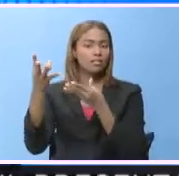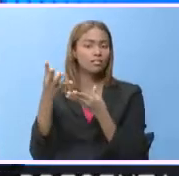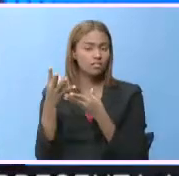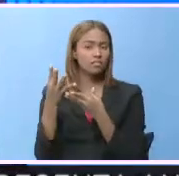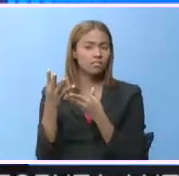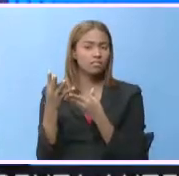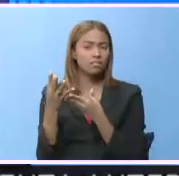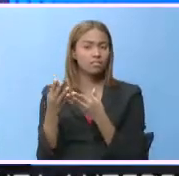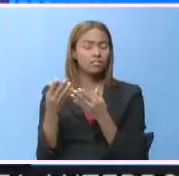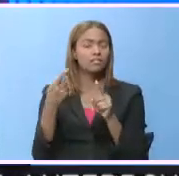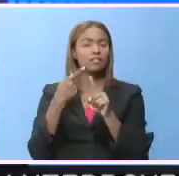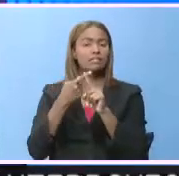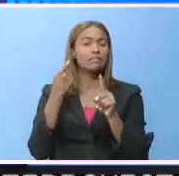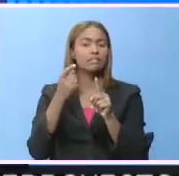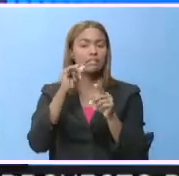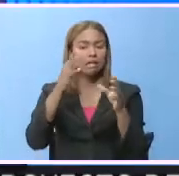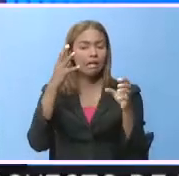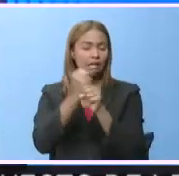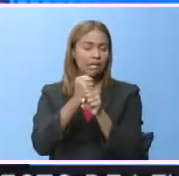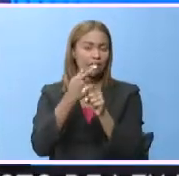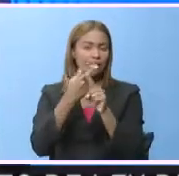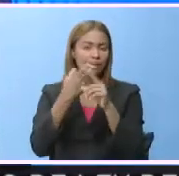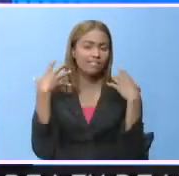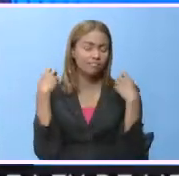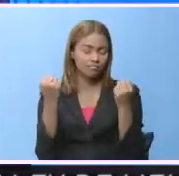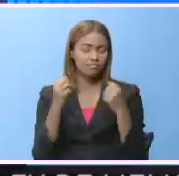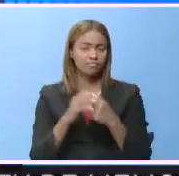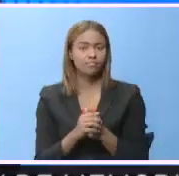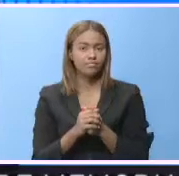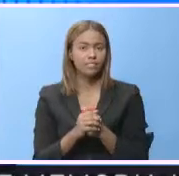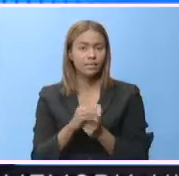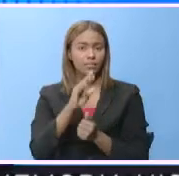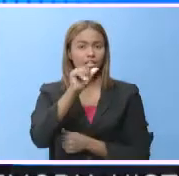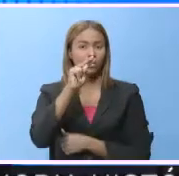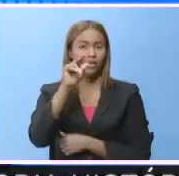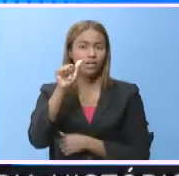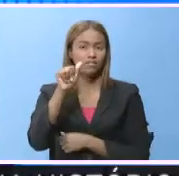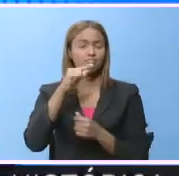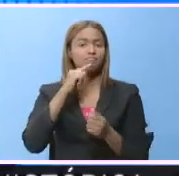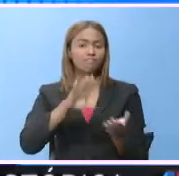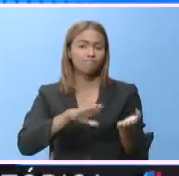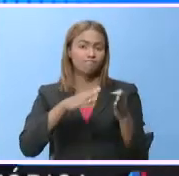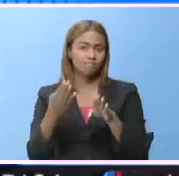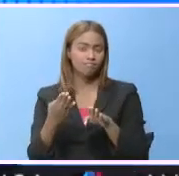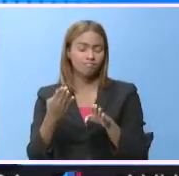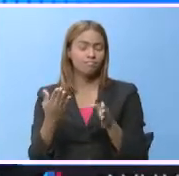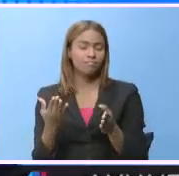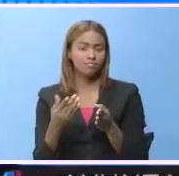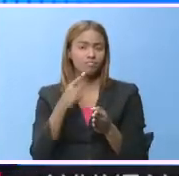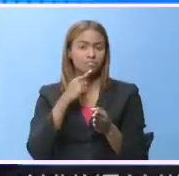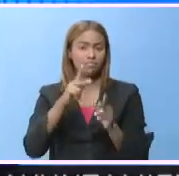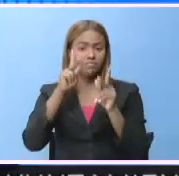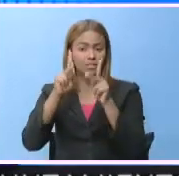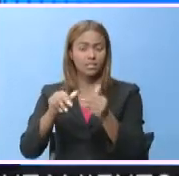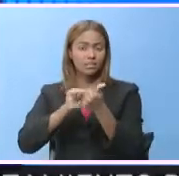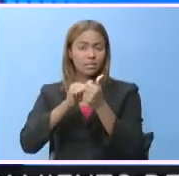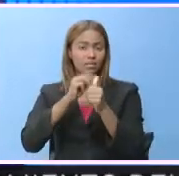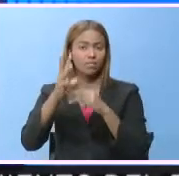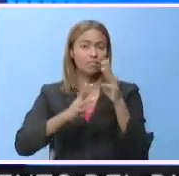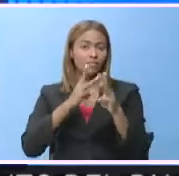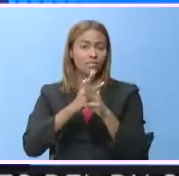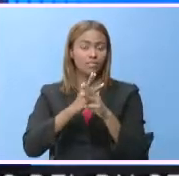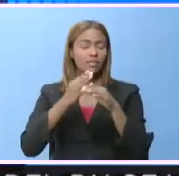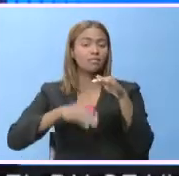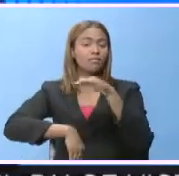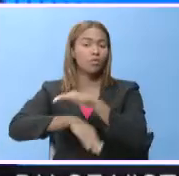Gioconda Paulino en vivo con este reporte de salud. Miren, Maradona ha muerto, así que un astro del deporte del mundo, del